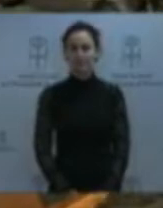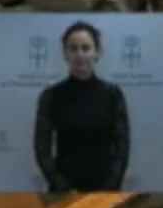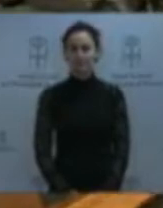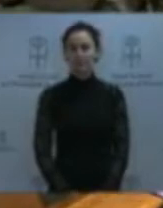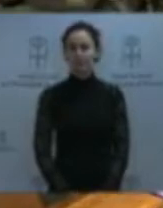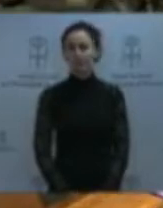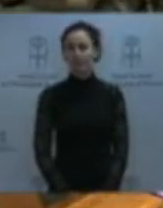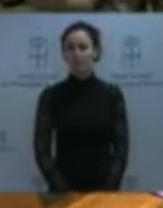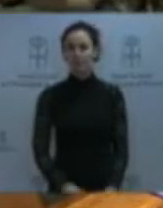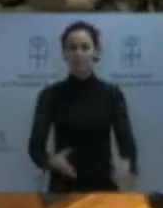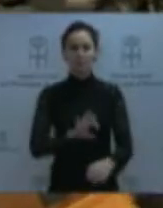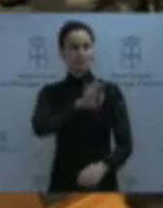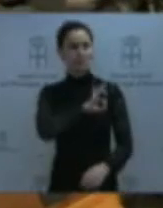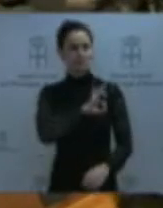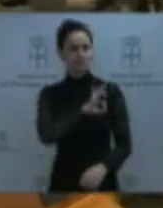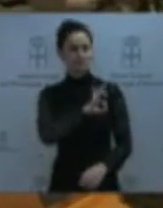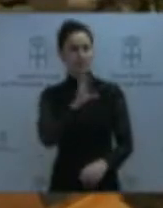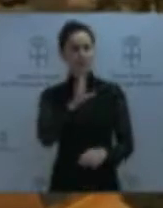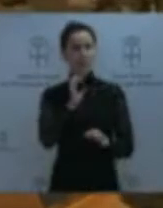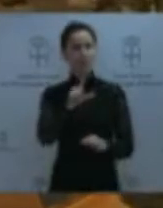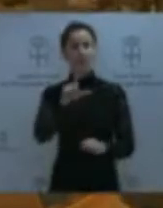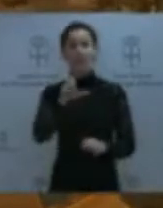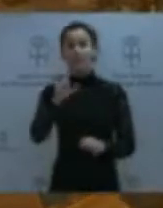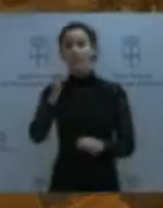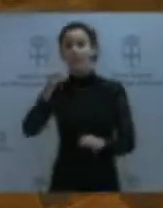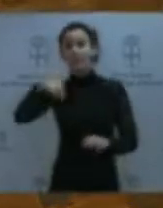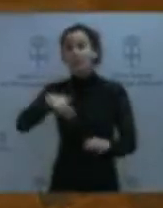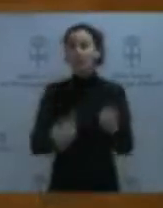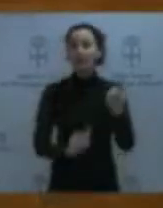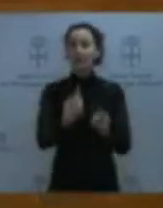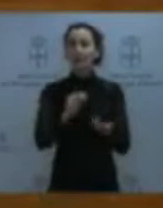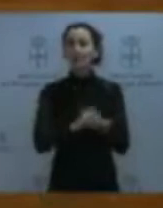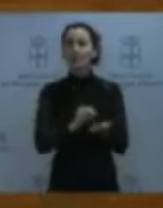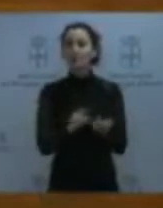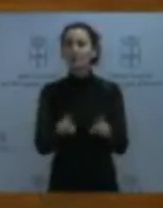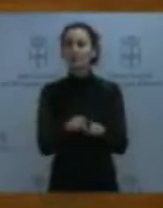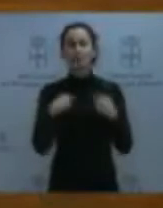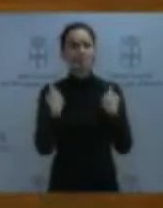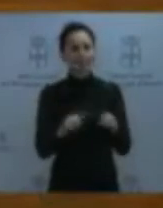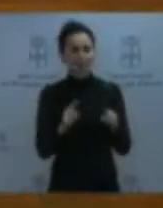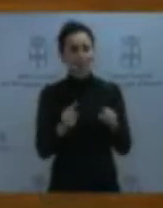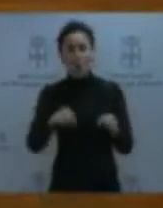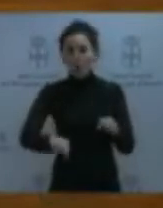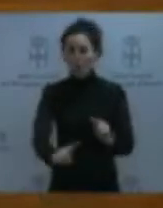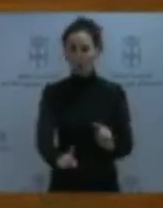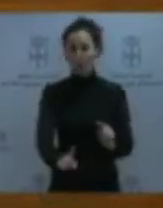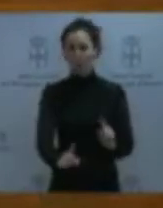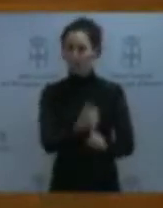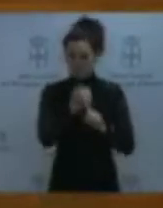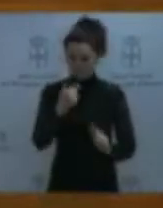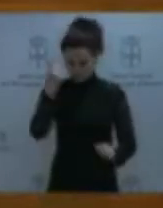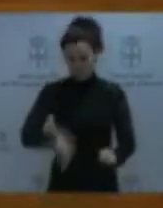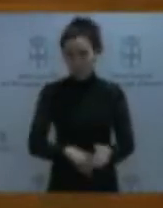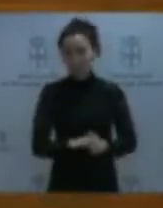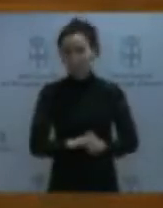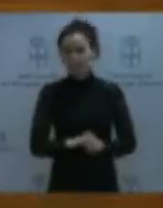Señor León, hay veces que en sus intervenciones me pierdo y me vuelvo a encontrar. Hoy no me perdí. Eso está bien.